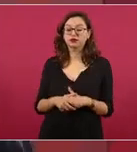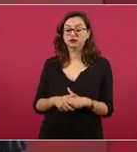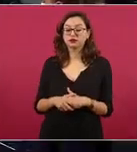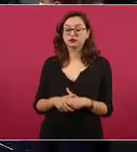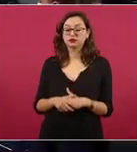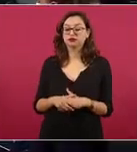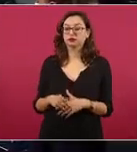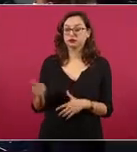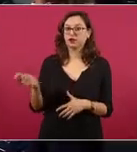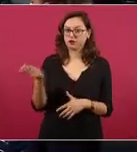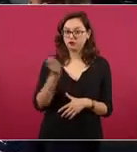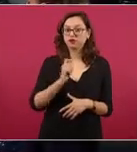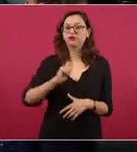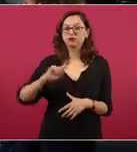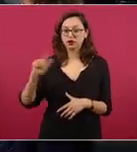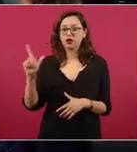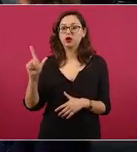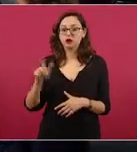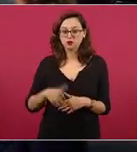famosa.